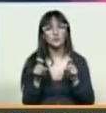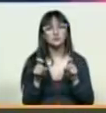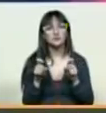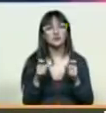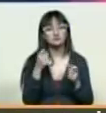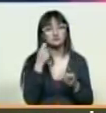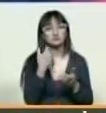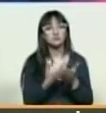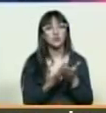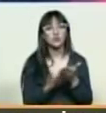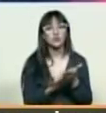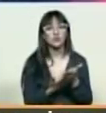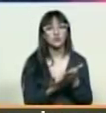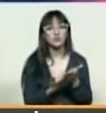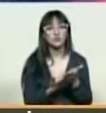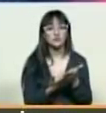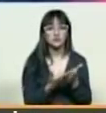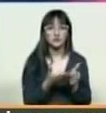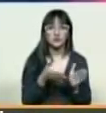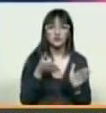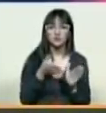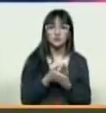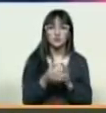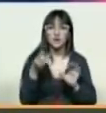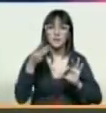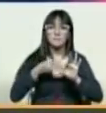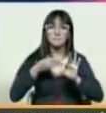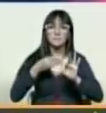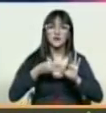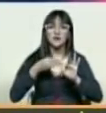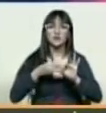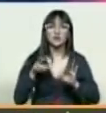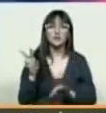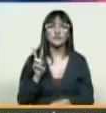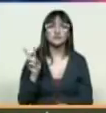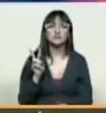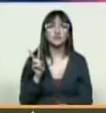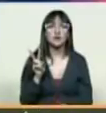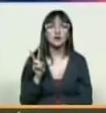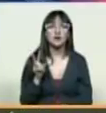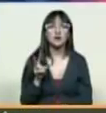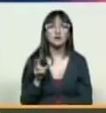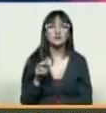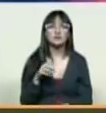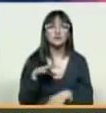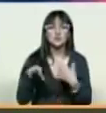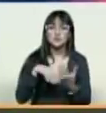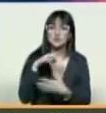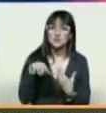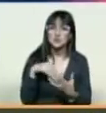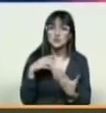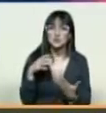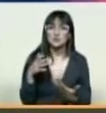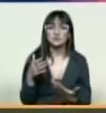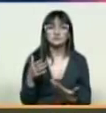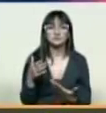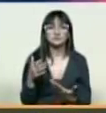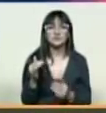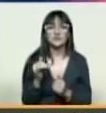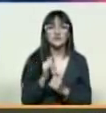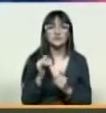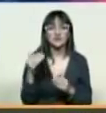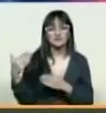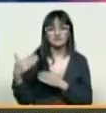establecido también de alguna manera hablar sobre el Petro, la criptomoneda venezolana que ha causado tanto revuelo, especialmente después de la